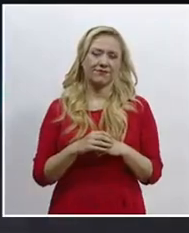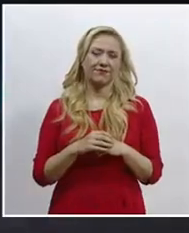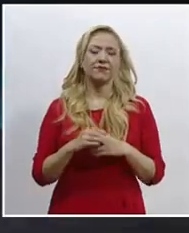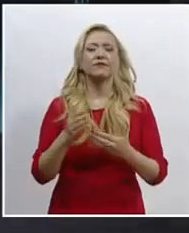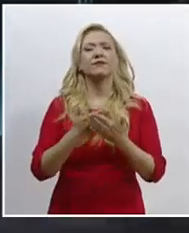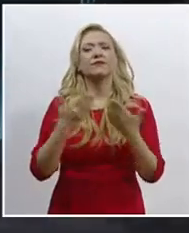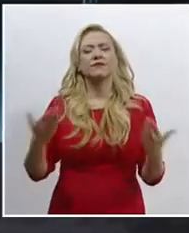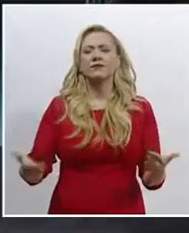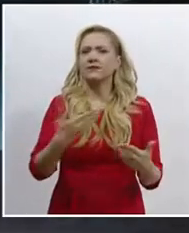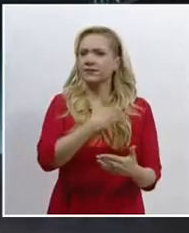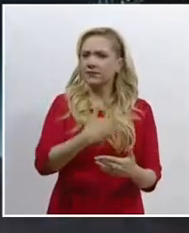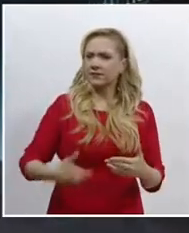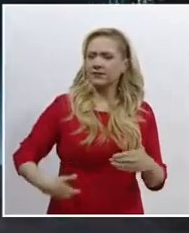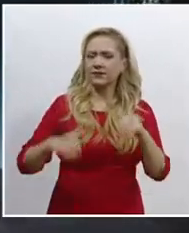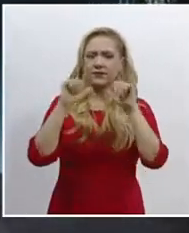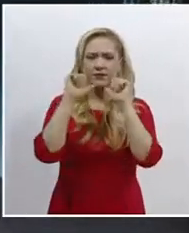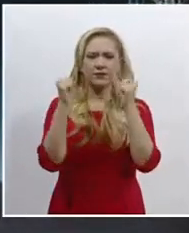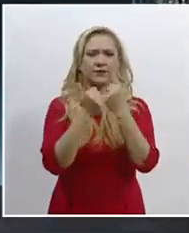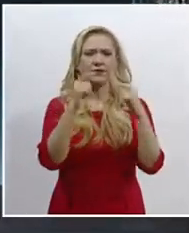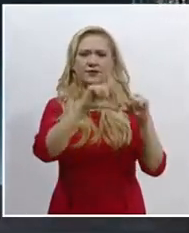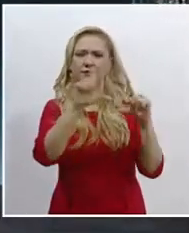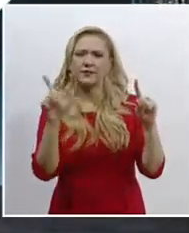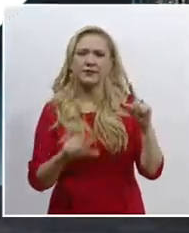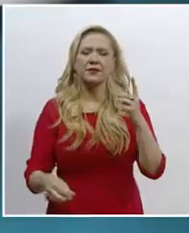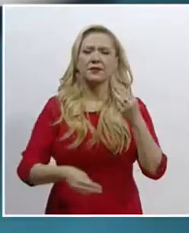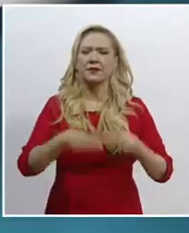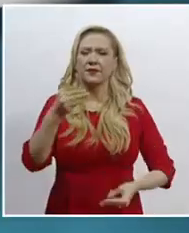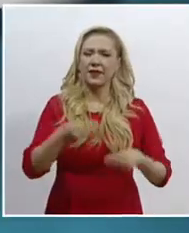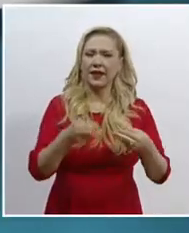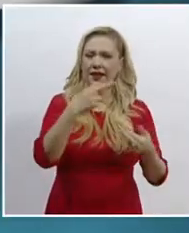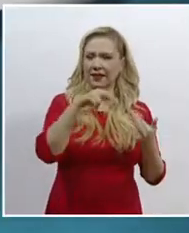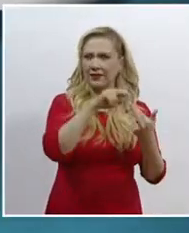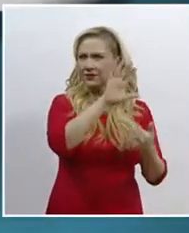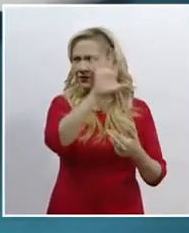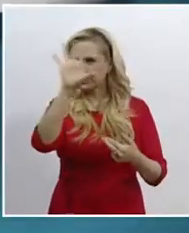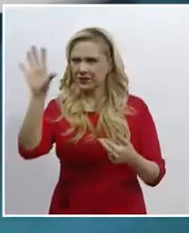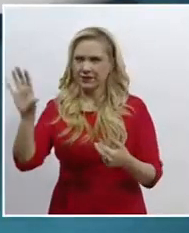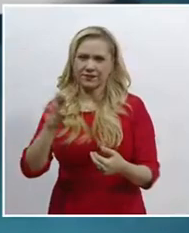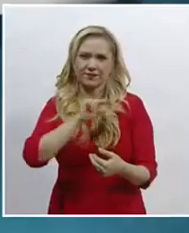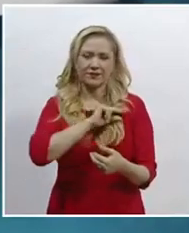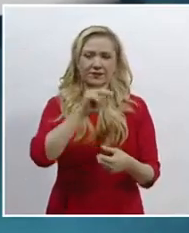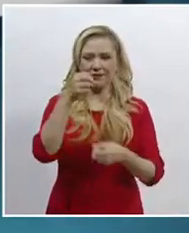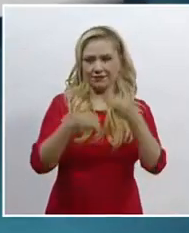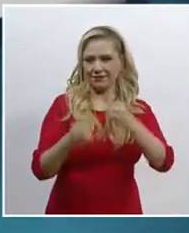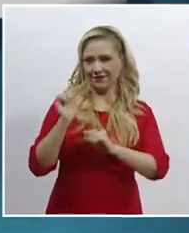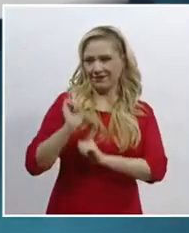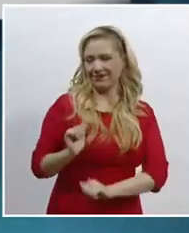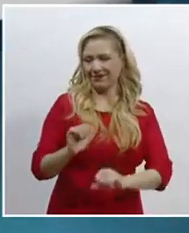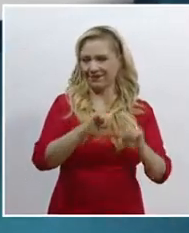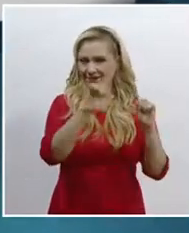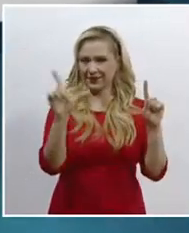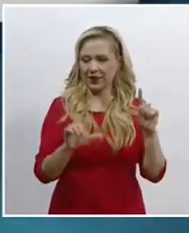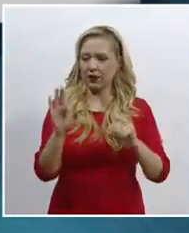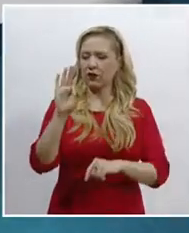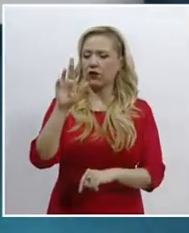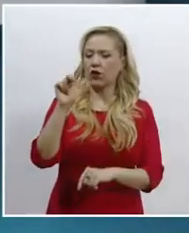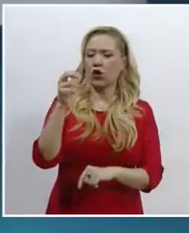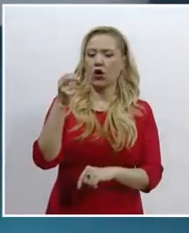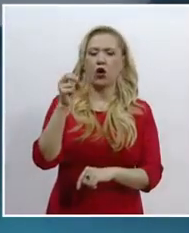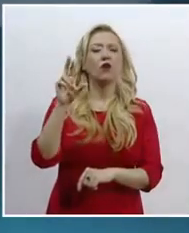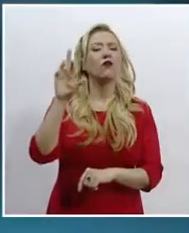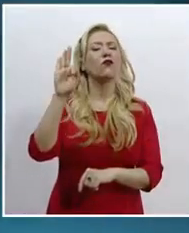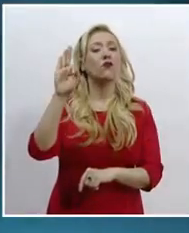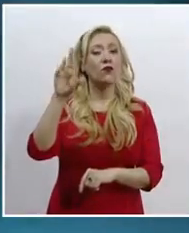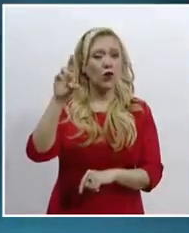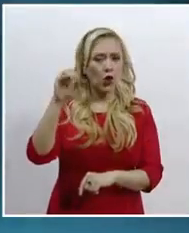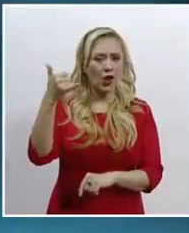Y el presidente de la Asociación Nacional de Magistrados de Circuito y Jueces de Distrito del Poder Judicial de la Federación, Froilán Muñoz Alvarado,